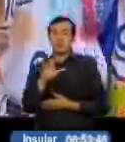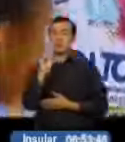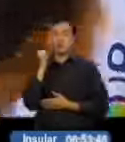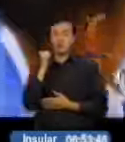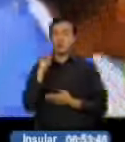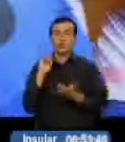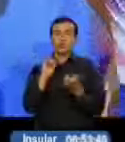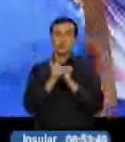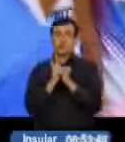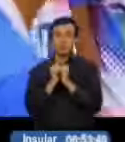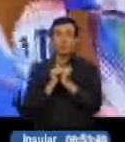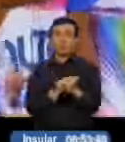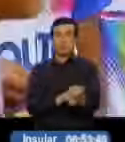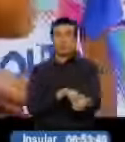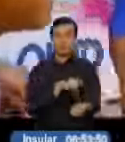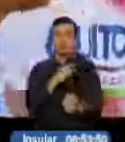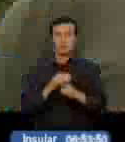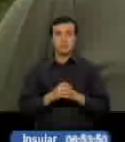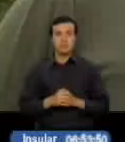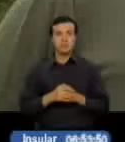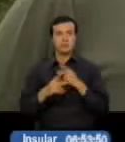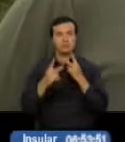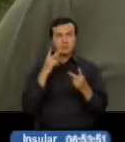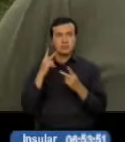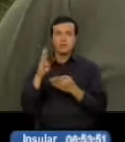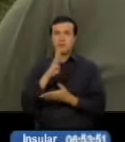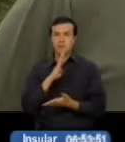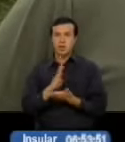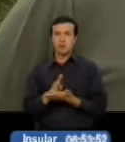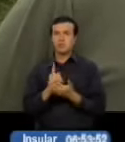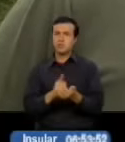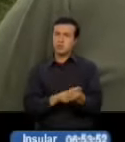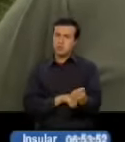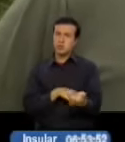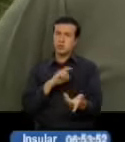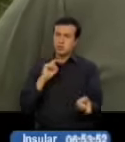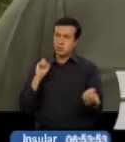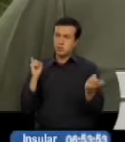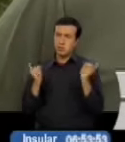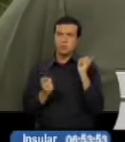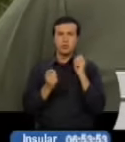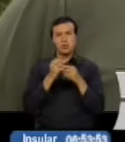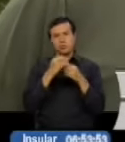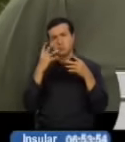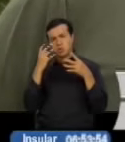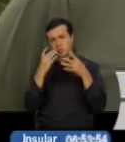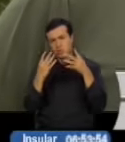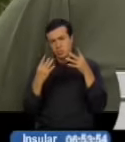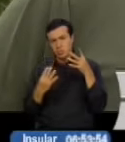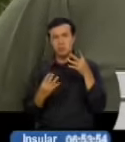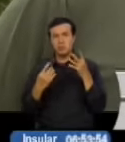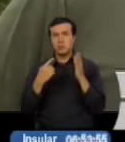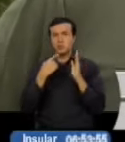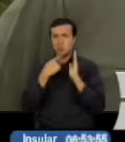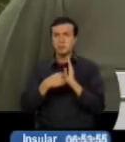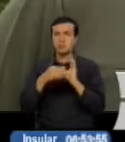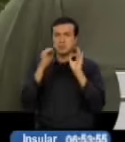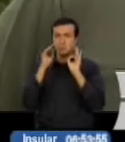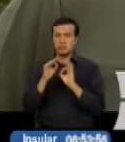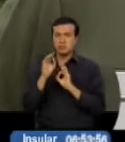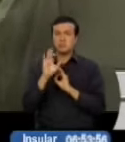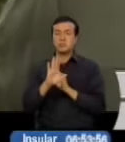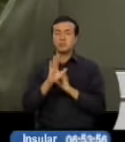deporte tradicional. Hemos visto que el deporte barrial ya ha evolucionado y tiene varias disciplinas, y esa fue la idea de